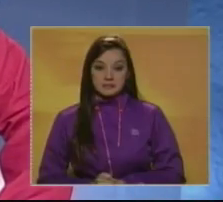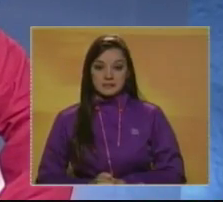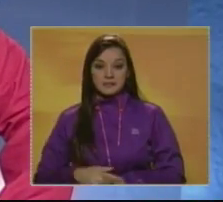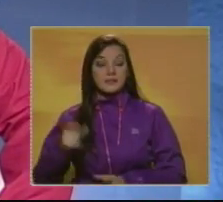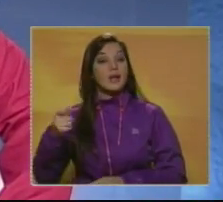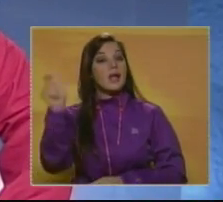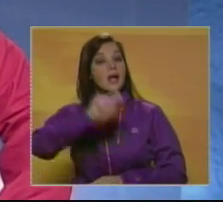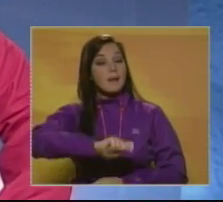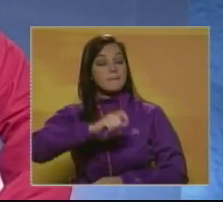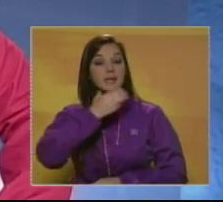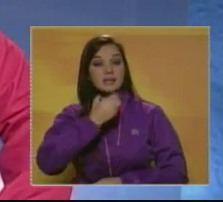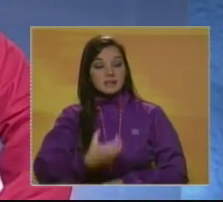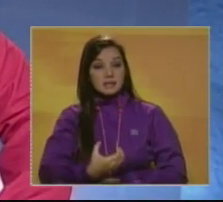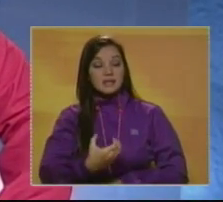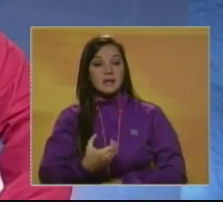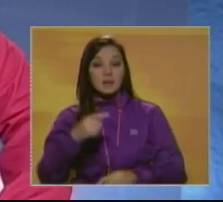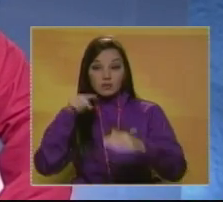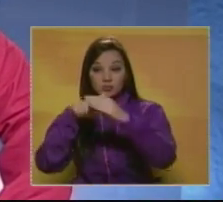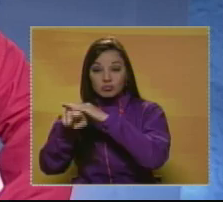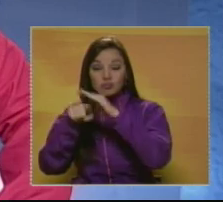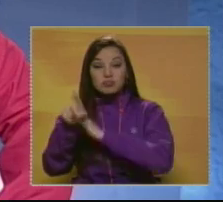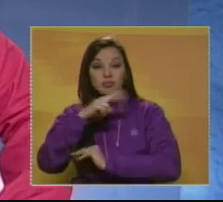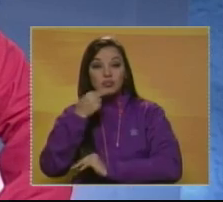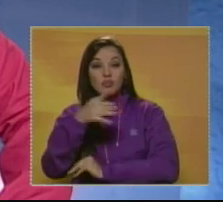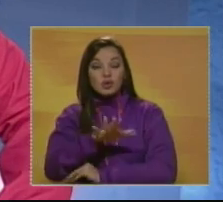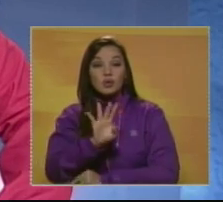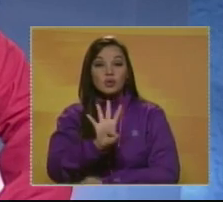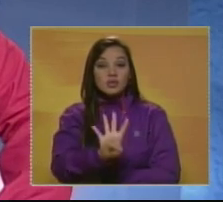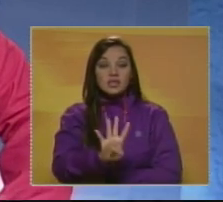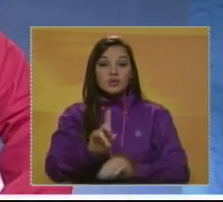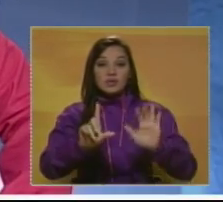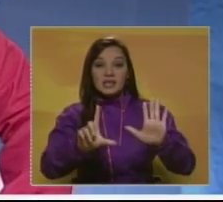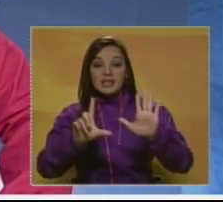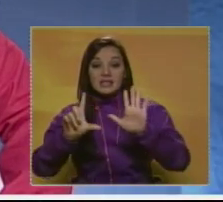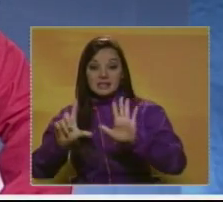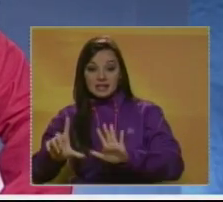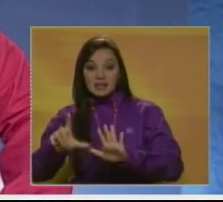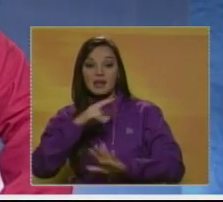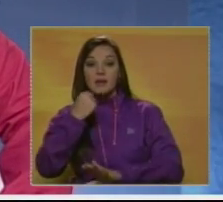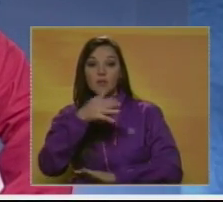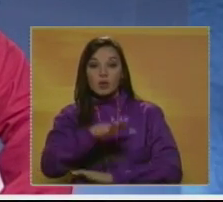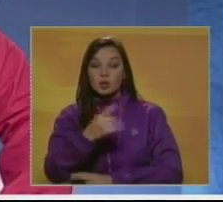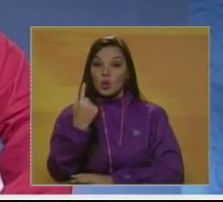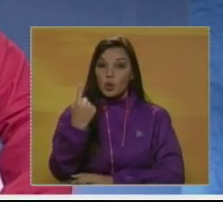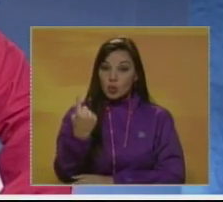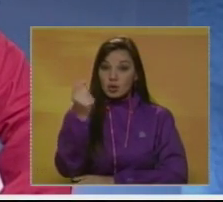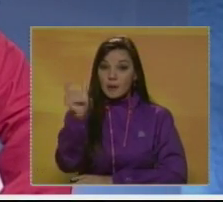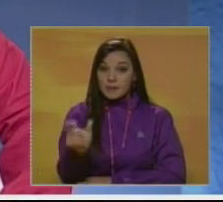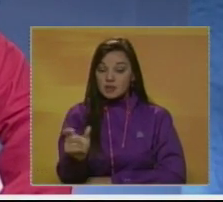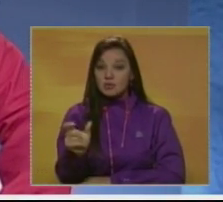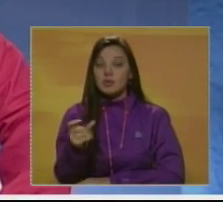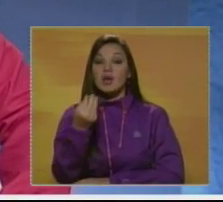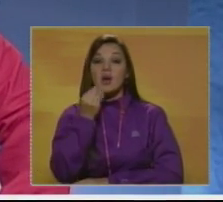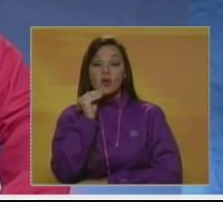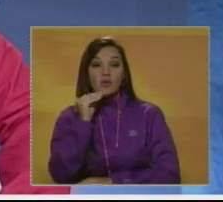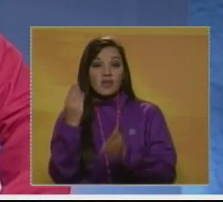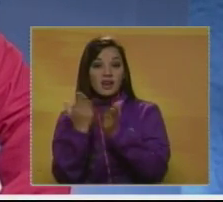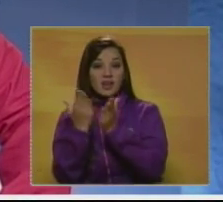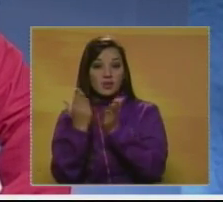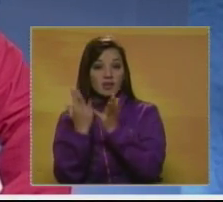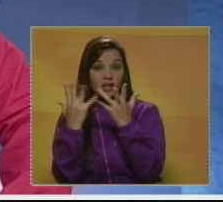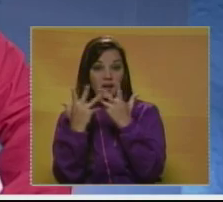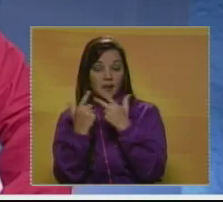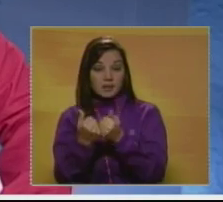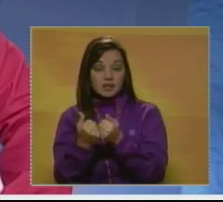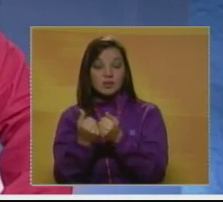Durante el mes de diciembre han sido ingresados a la morgue de Bellomonte 477 cadáveres. Uno de los casos fue el homicidio de un joven estudiante de Administración